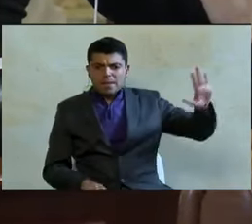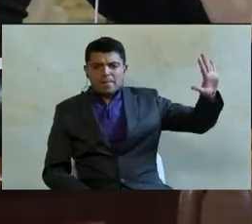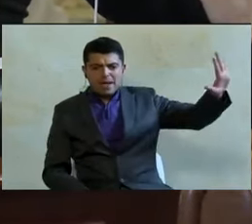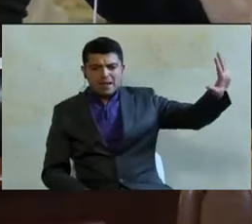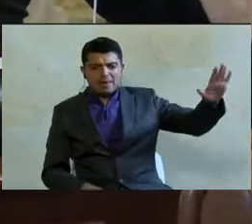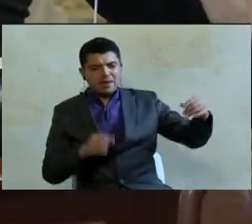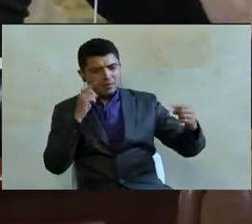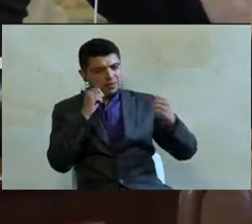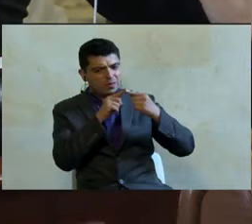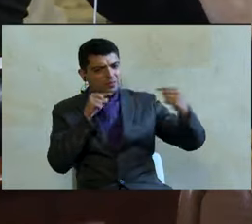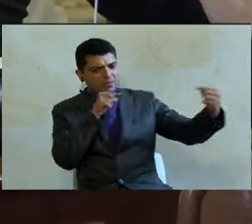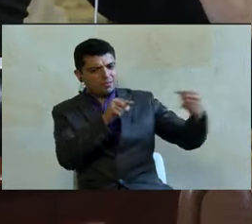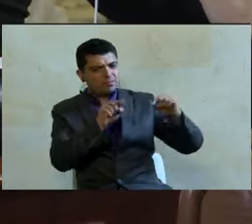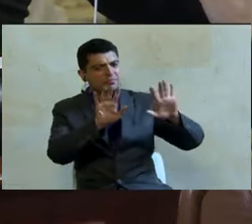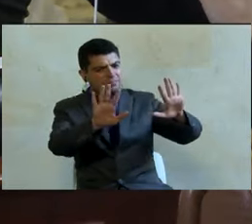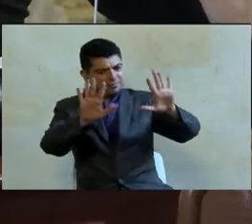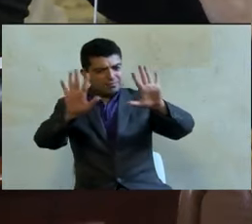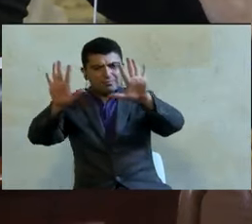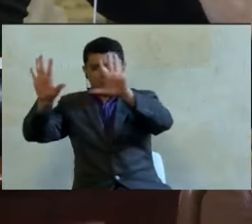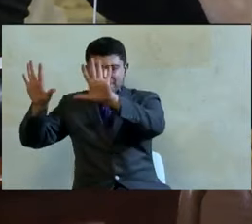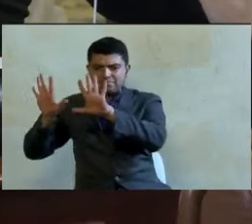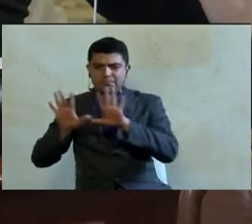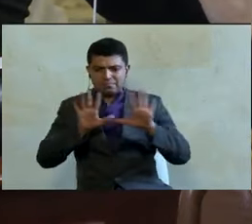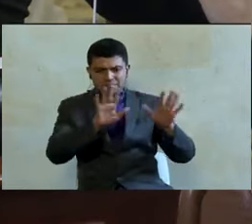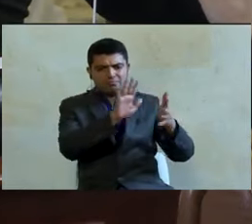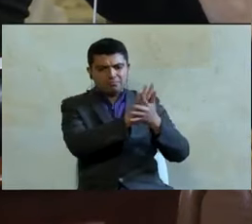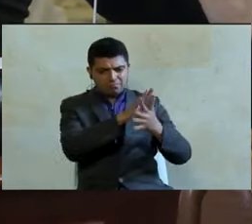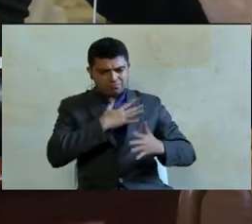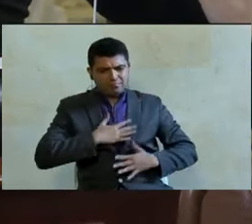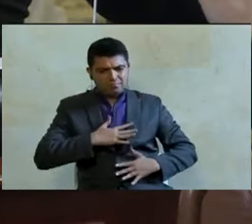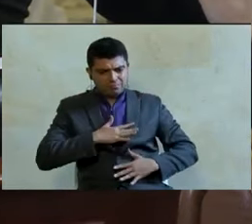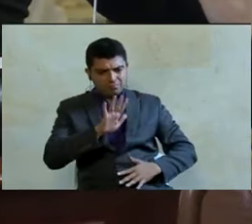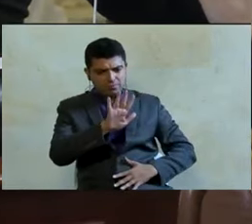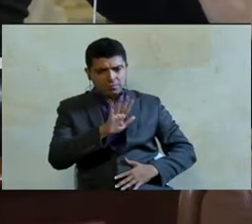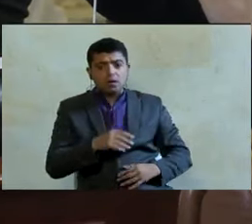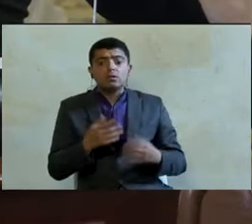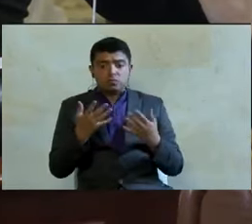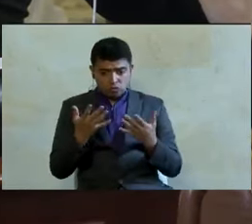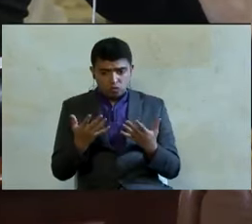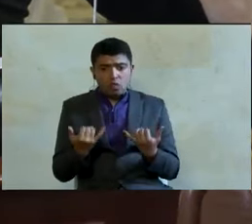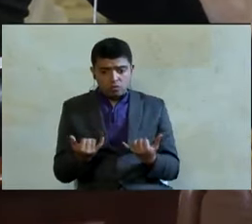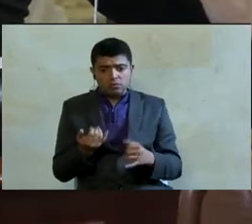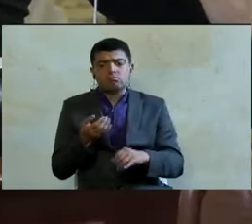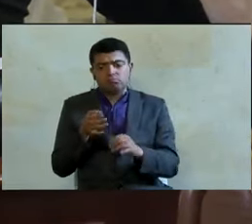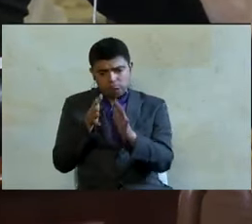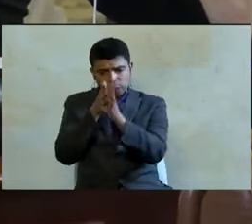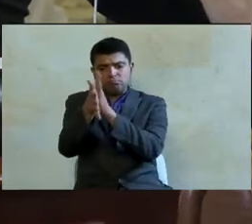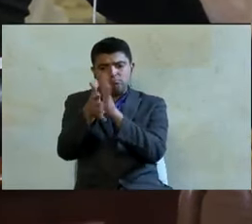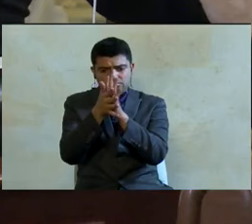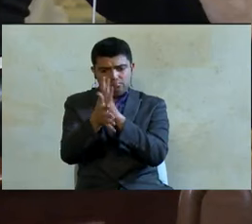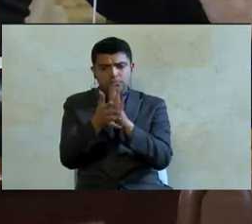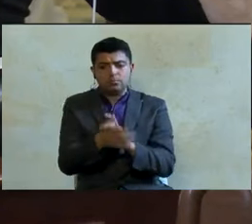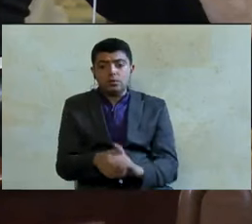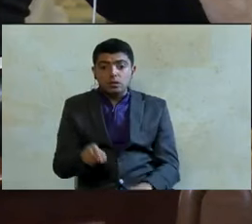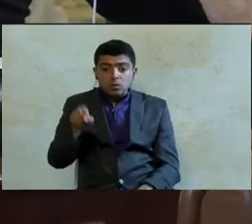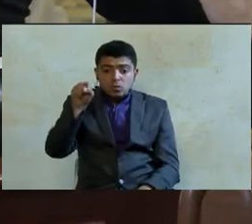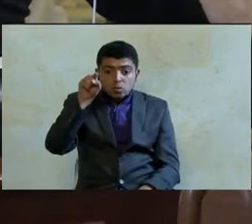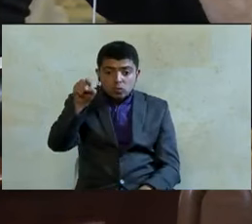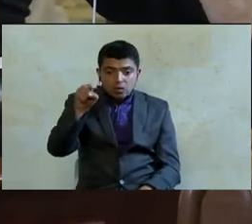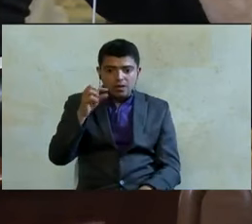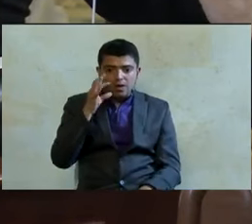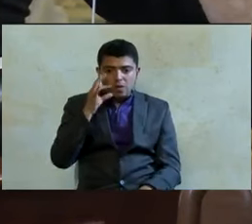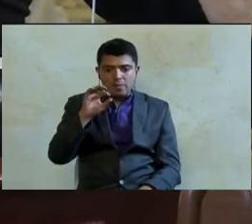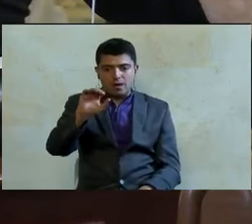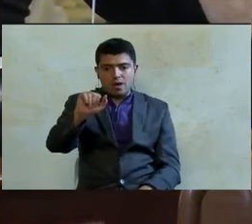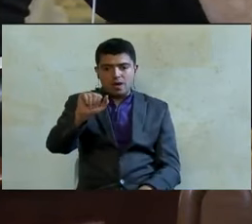para pelear tranquilos tranquilos pero yo sí quiero decirle una cosa doctora alirio usted debería